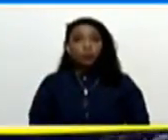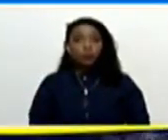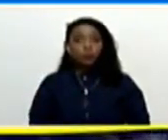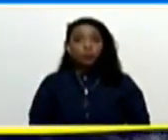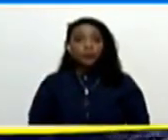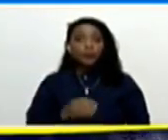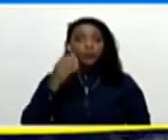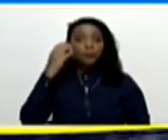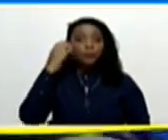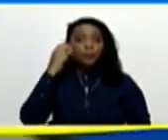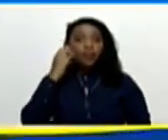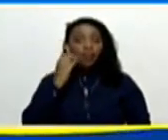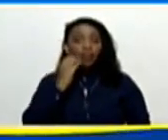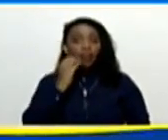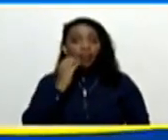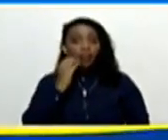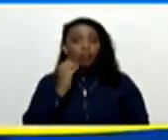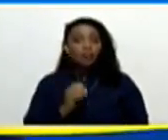Fidel